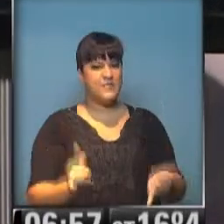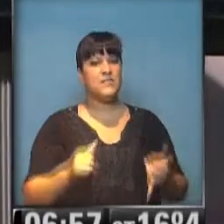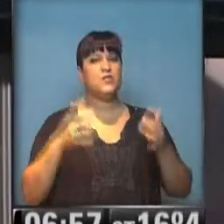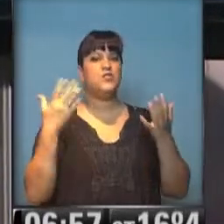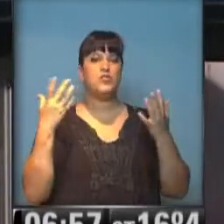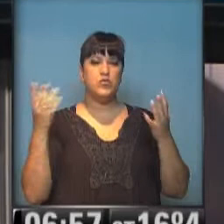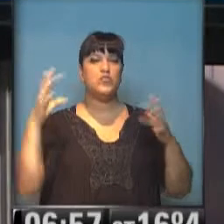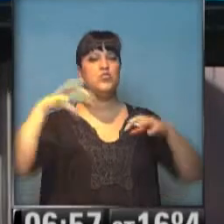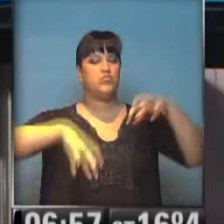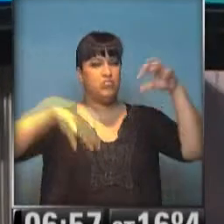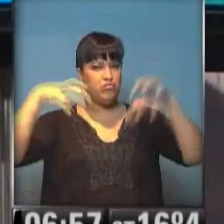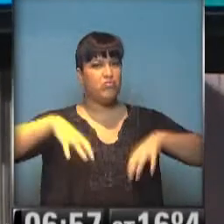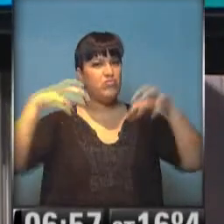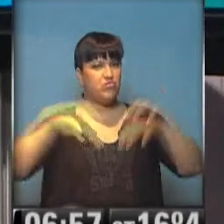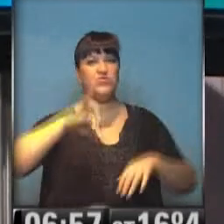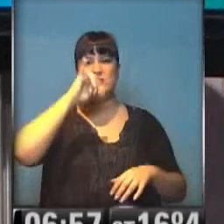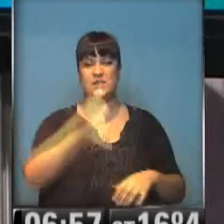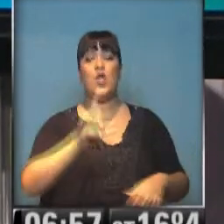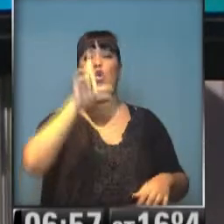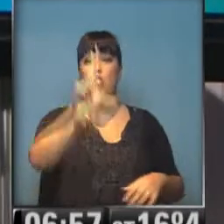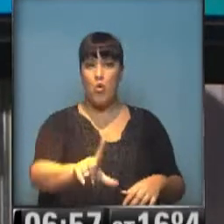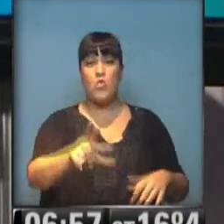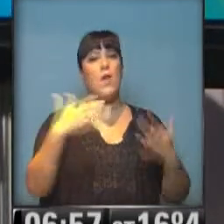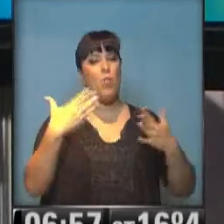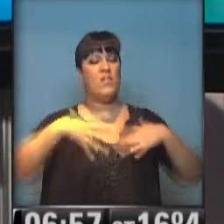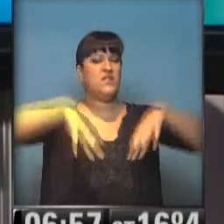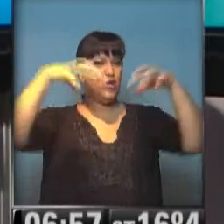lluvias y más temperatura, sí, el lunes probablemente así.